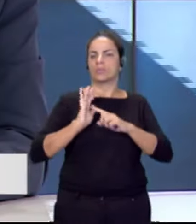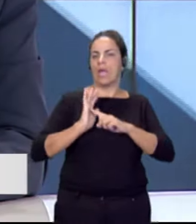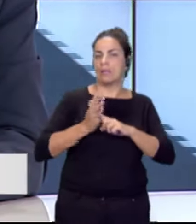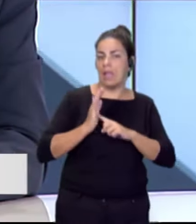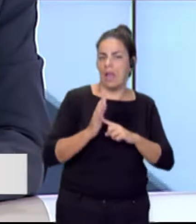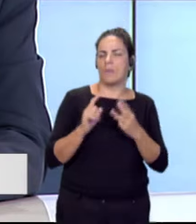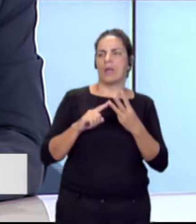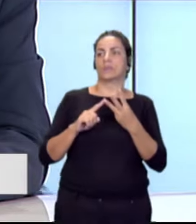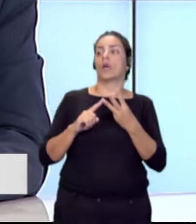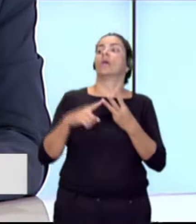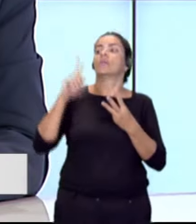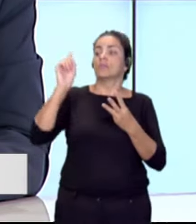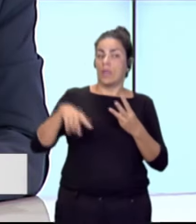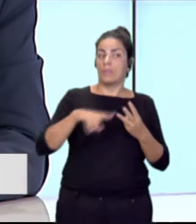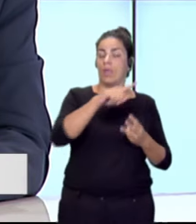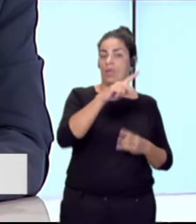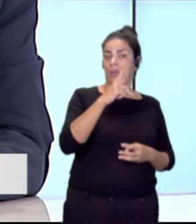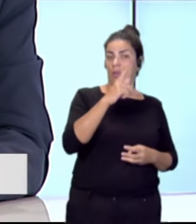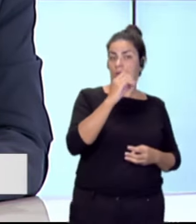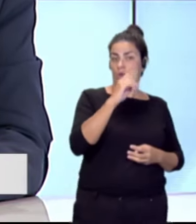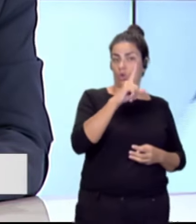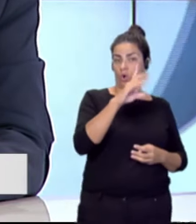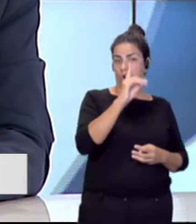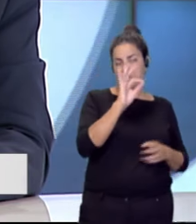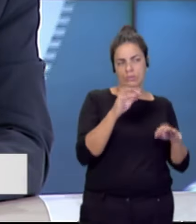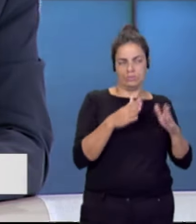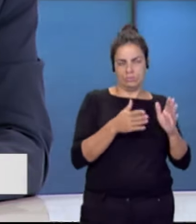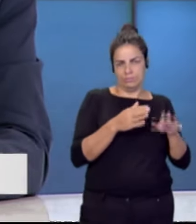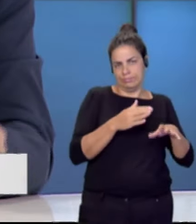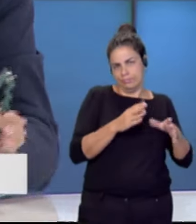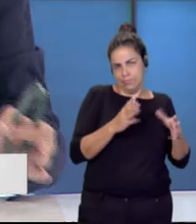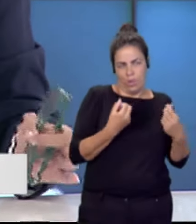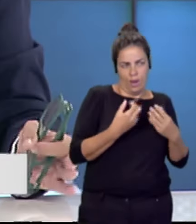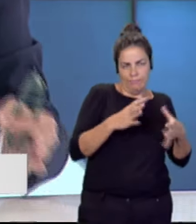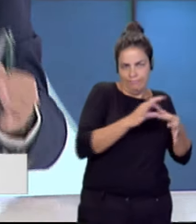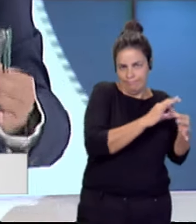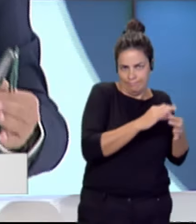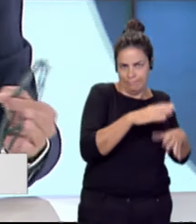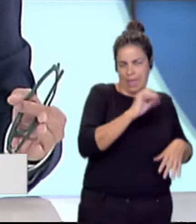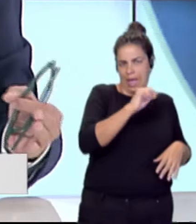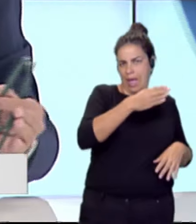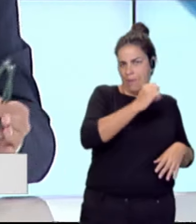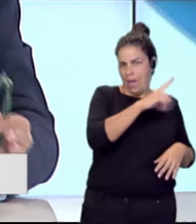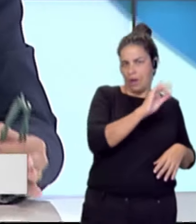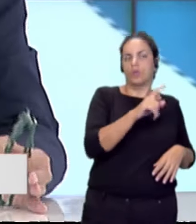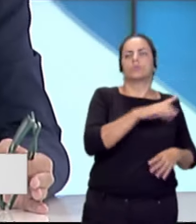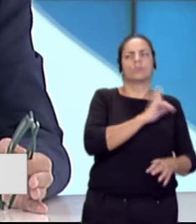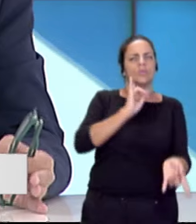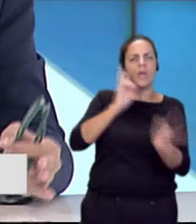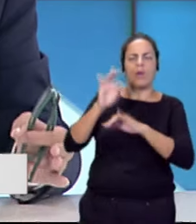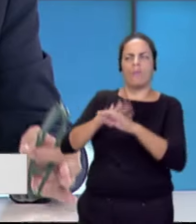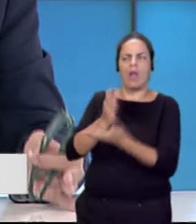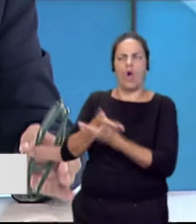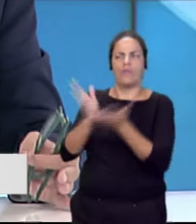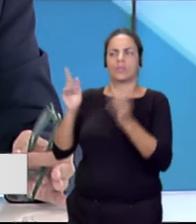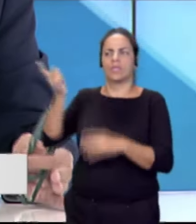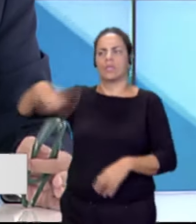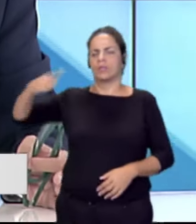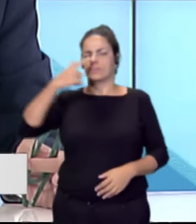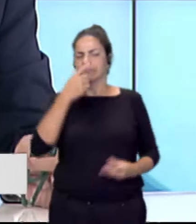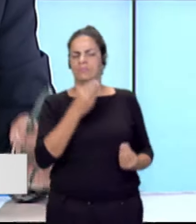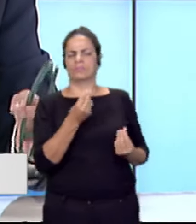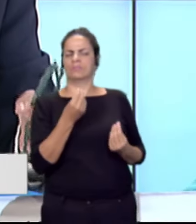también llamó el señor Coldo, mano derecha del señor Ábalos, para hacer unos ofrecimientos y allí, oliéndose la tostada, dijeron que no. ¿Por qué usted